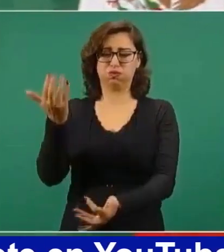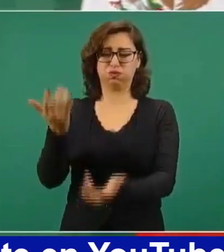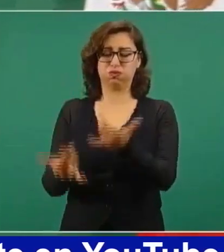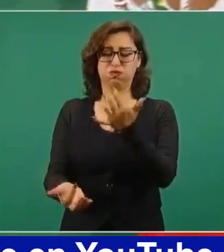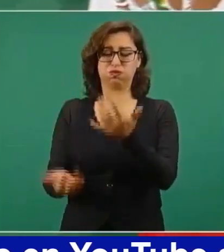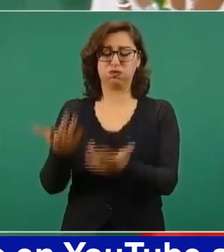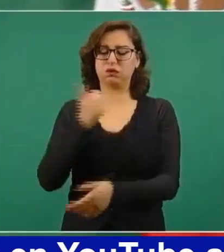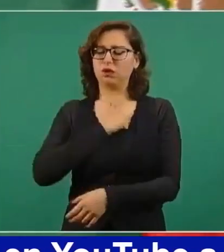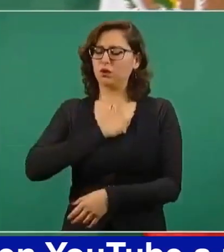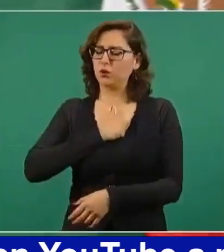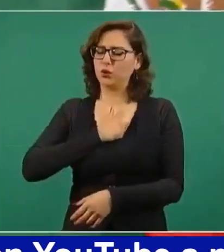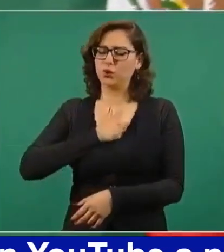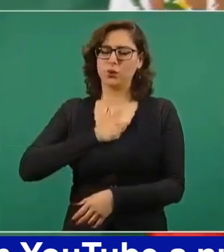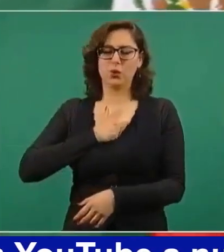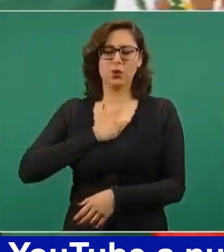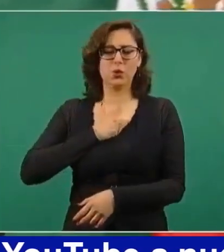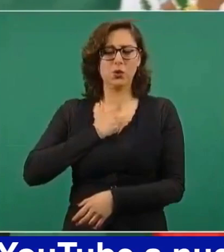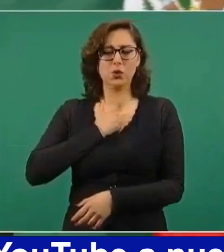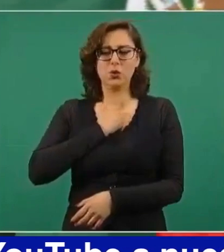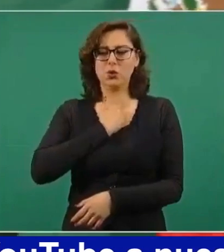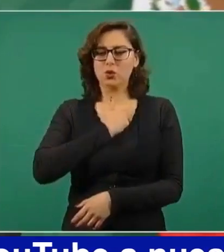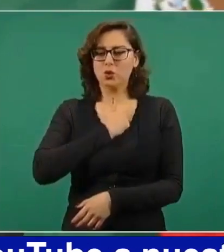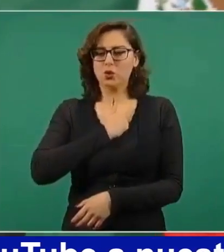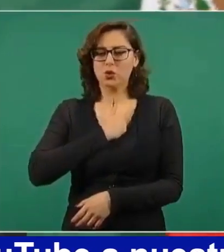del hermano